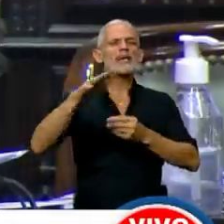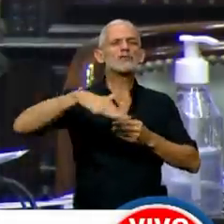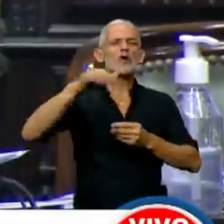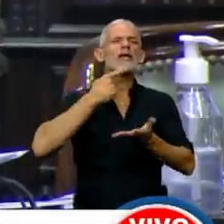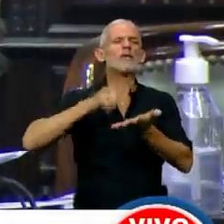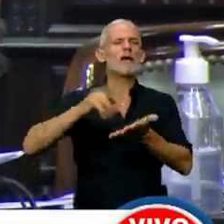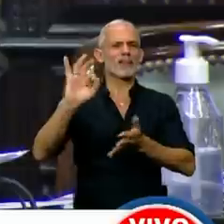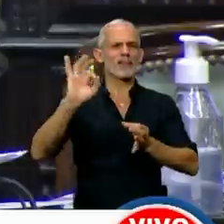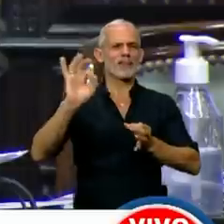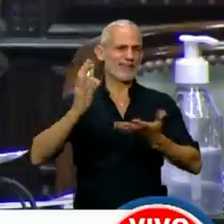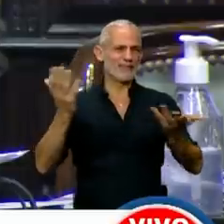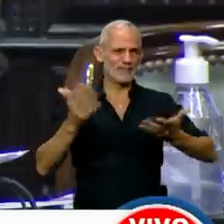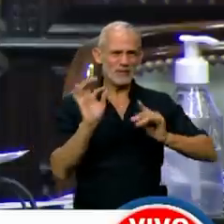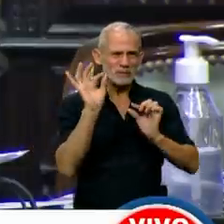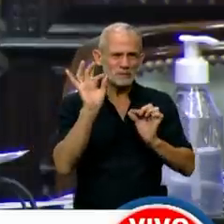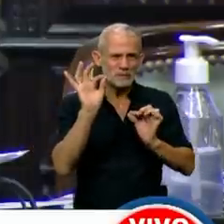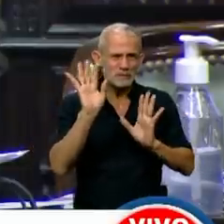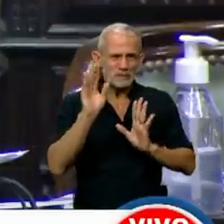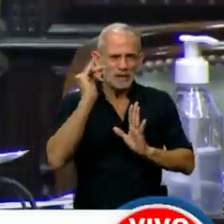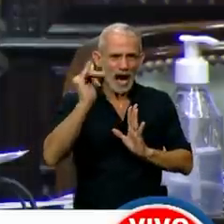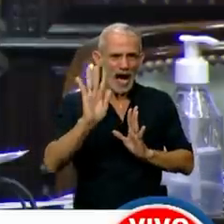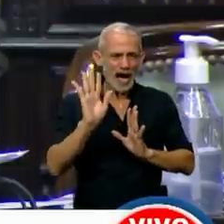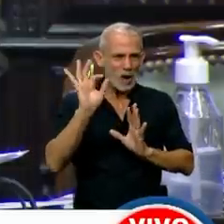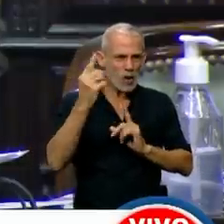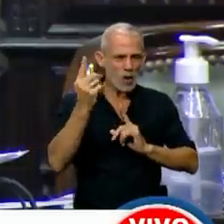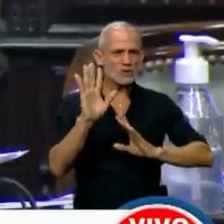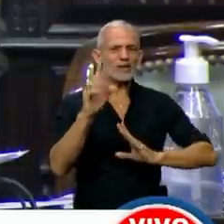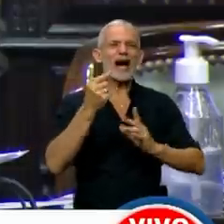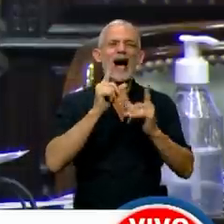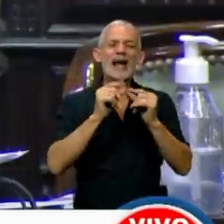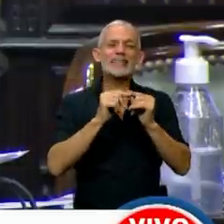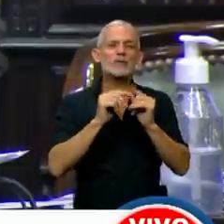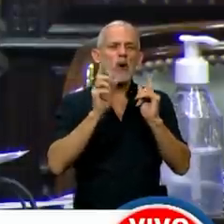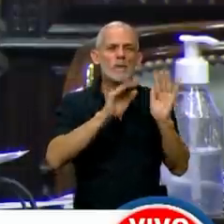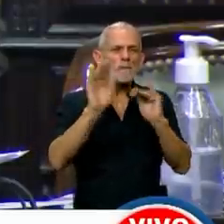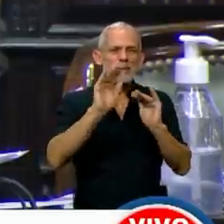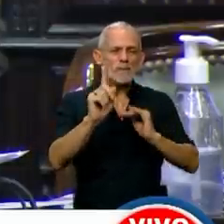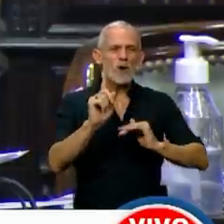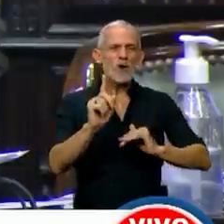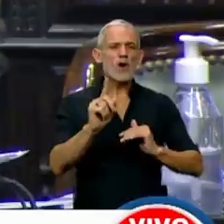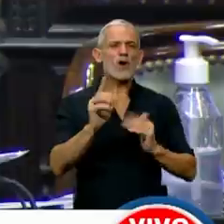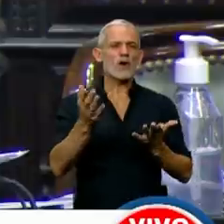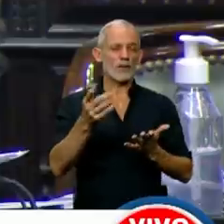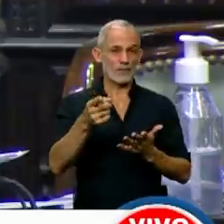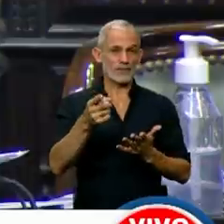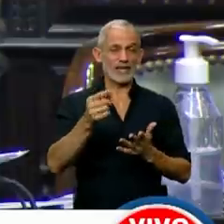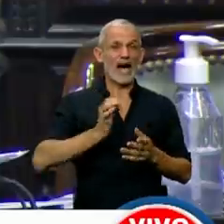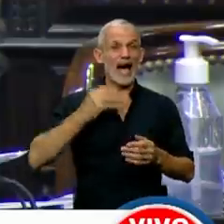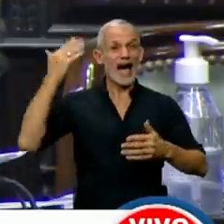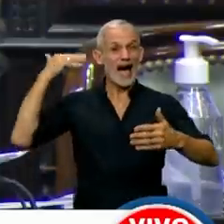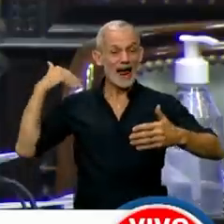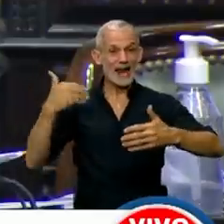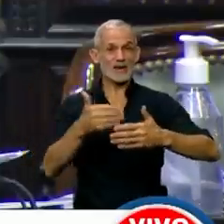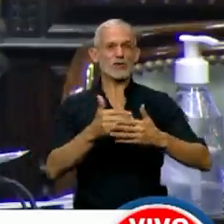una pequeña mención señor presidente de este artículo es el mismo que años atrás